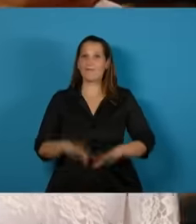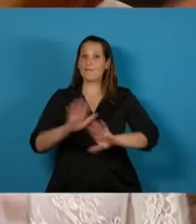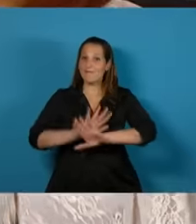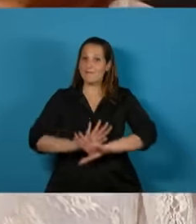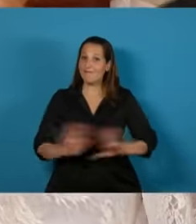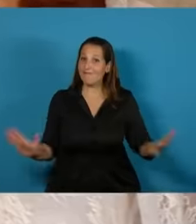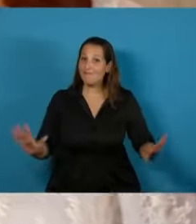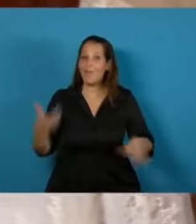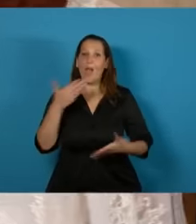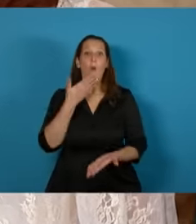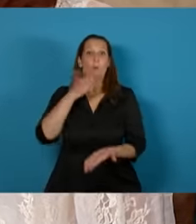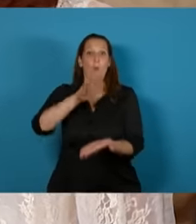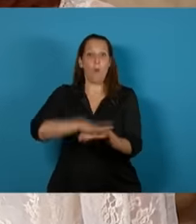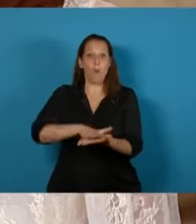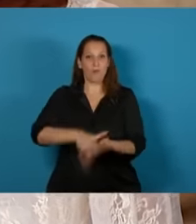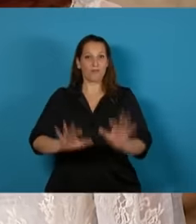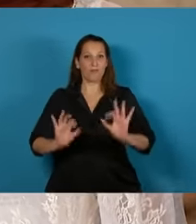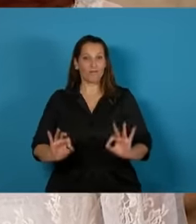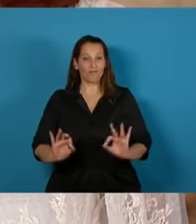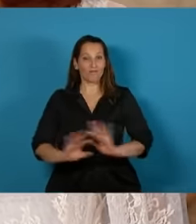Realizada la jura